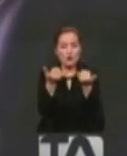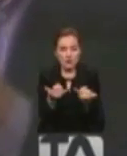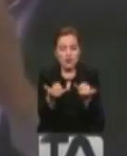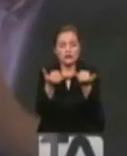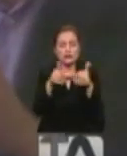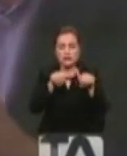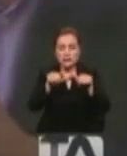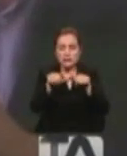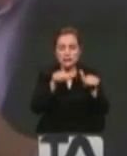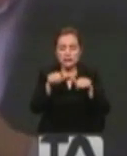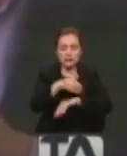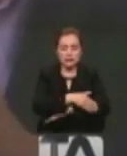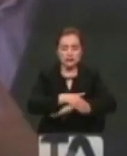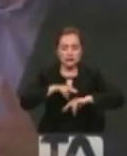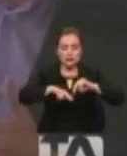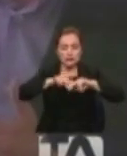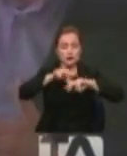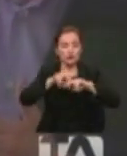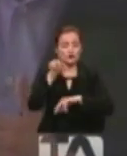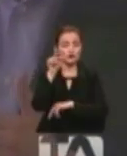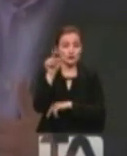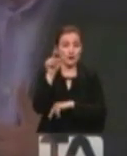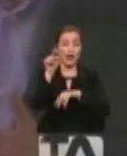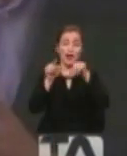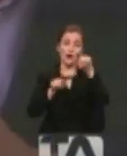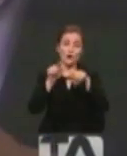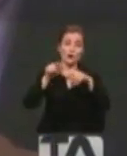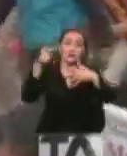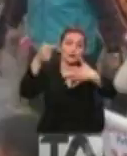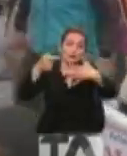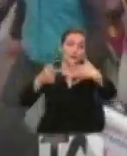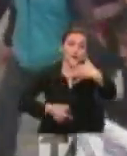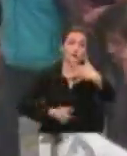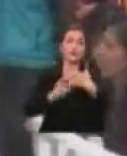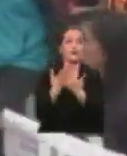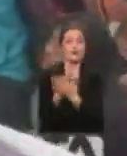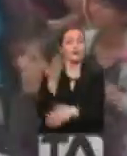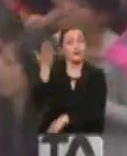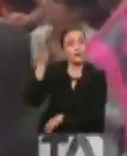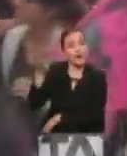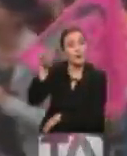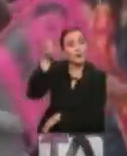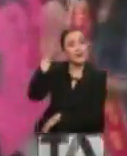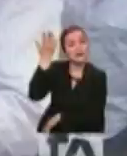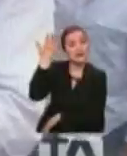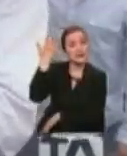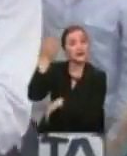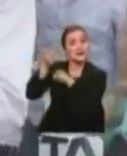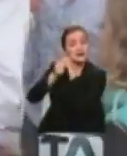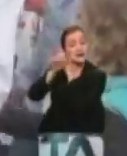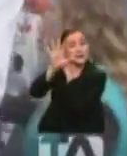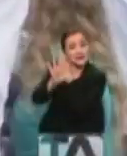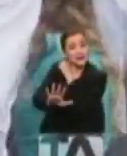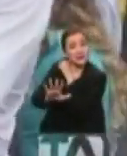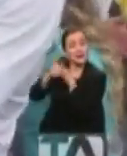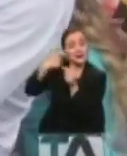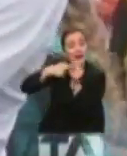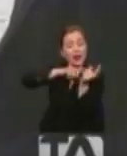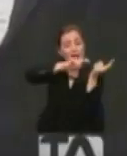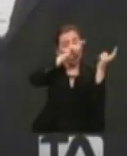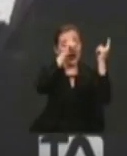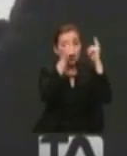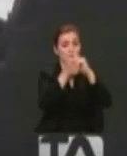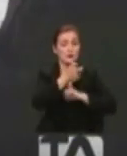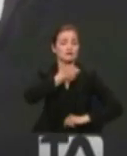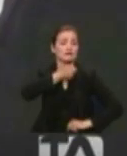de administración de pavimentos. Estas son solo algunas de las propuestas que ofrecía Mauricio Rodas hace 5 años... para transformar Quito durante